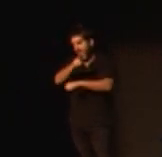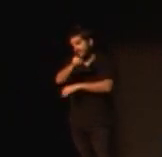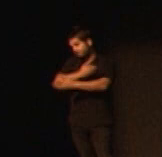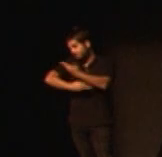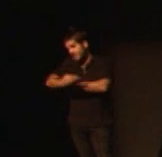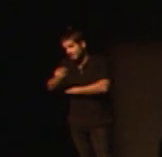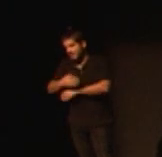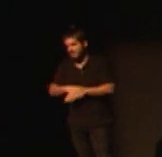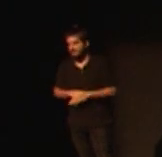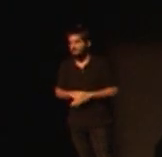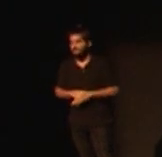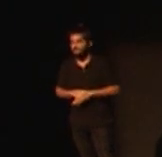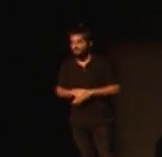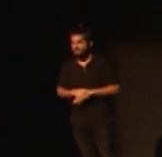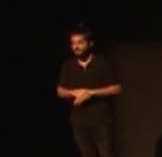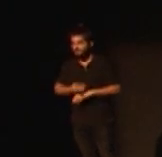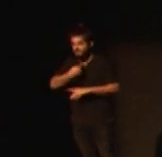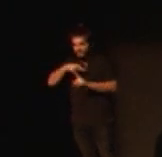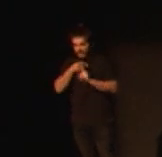premio de nuestra misión y visión por la empresa,